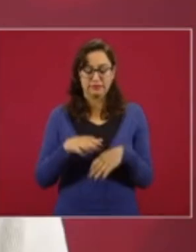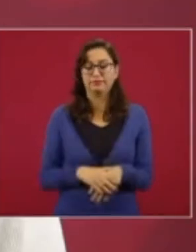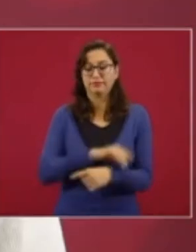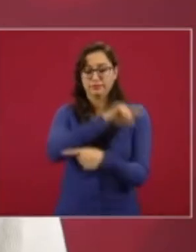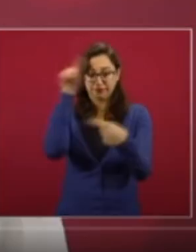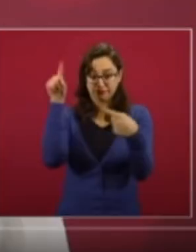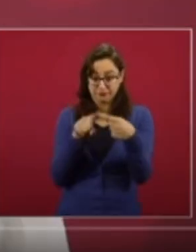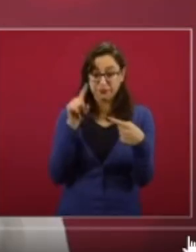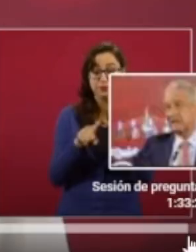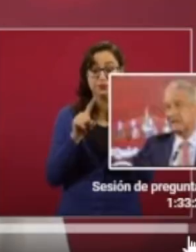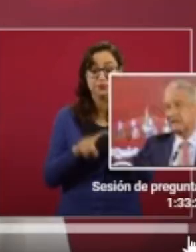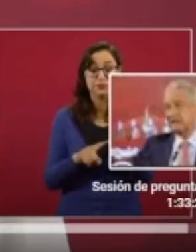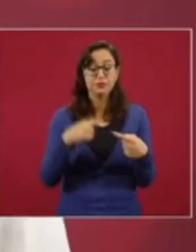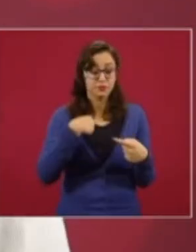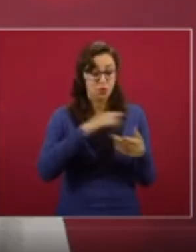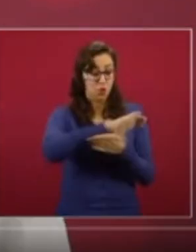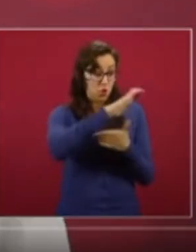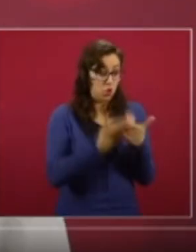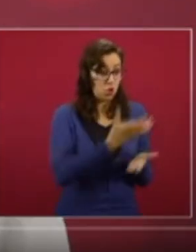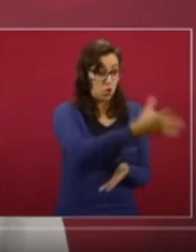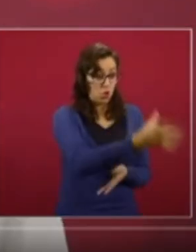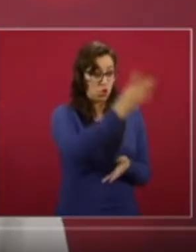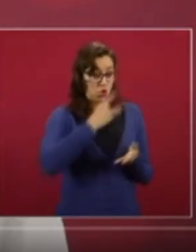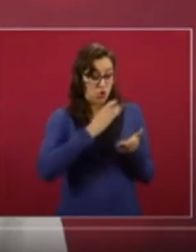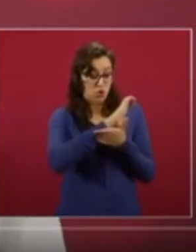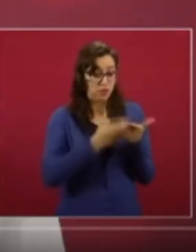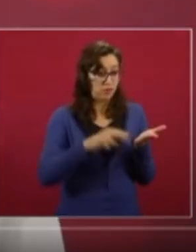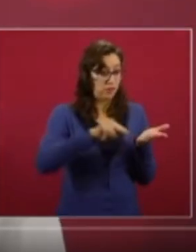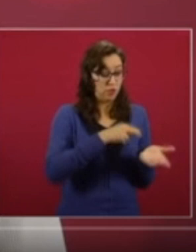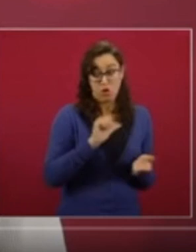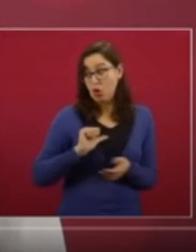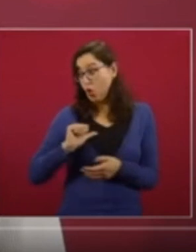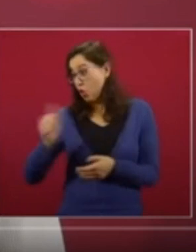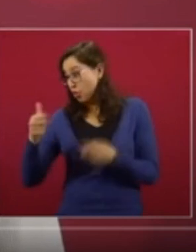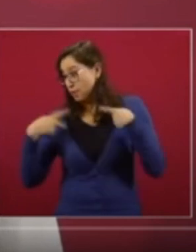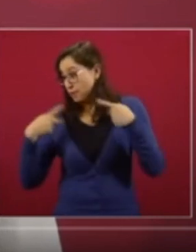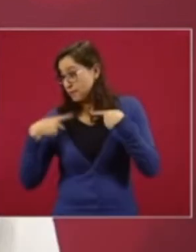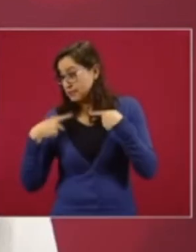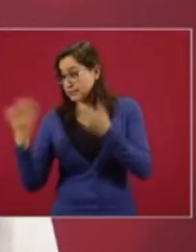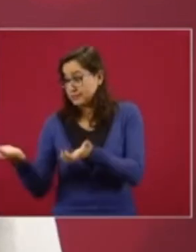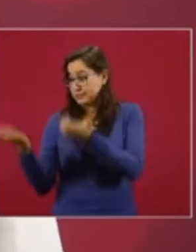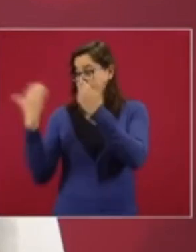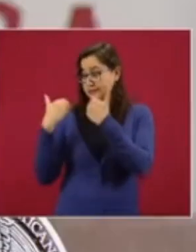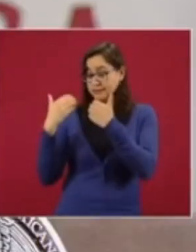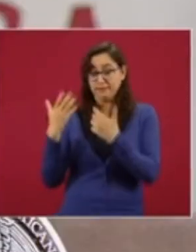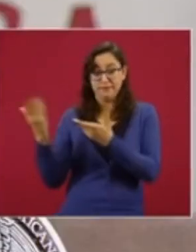subcontratación de personal que consiste en que una persona física o moral